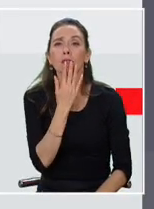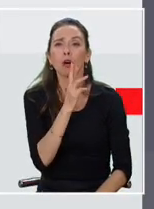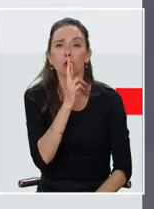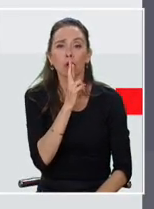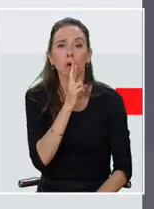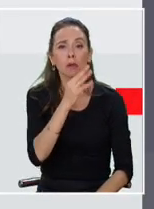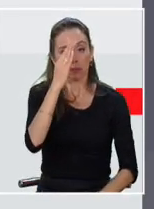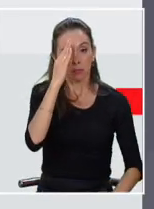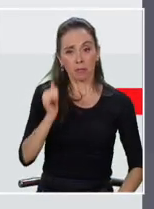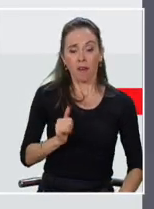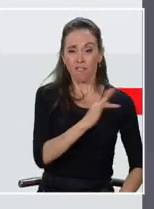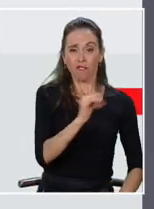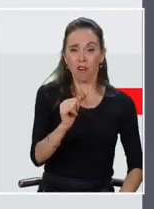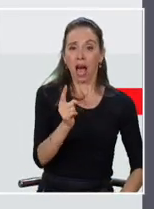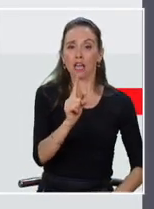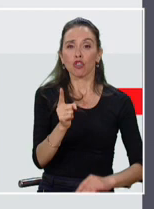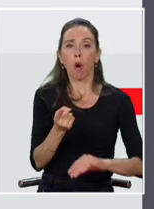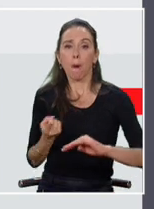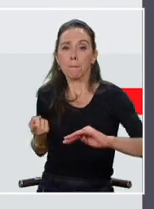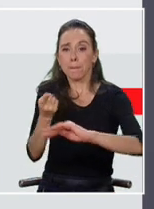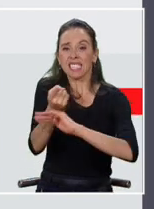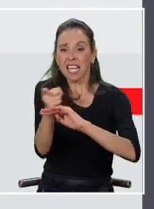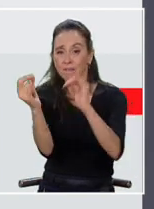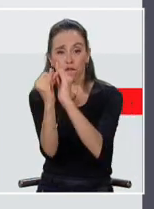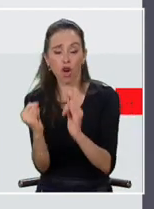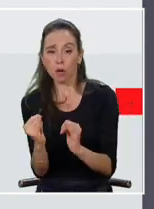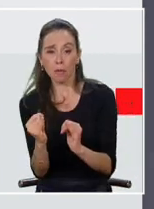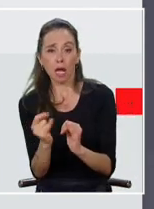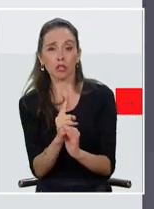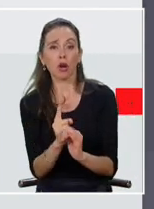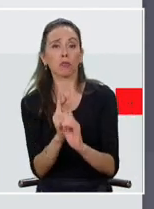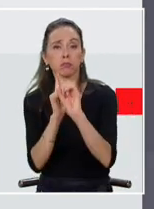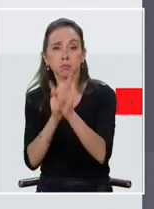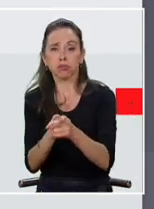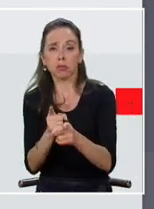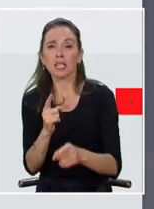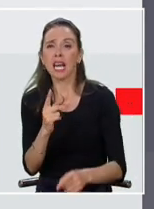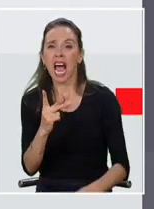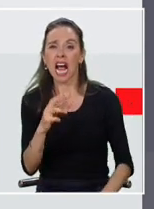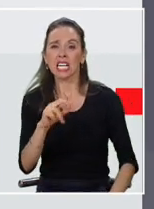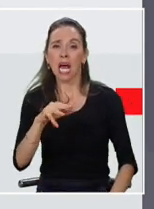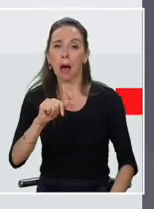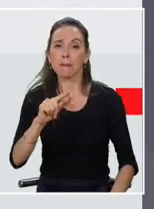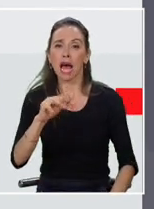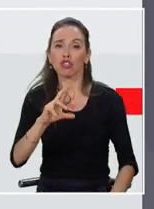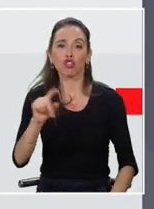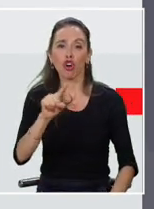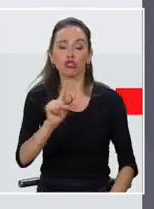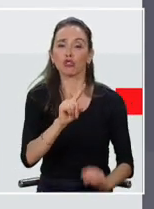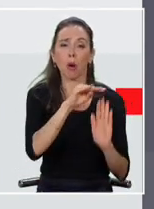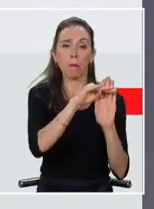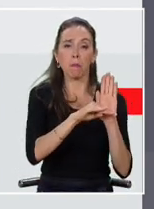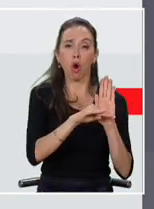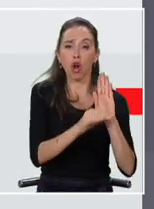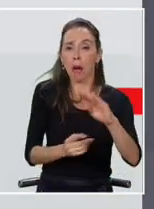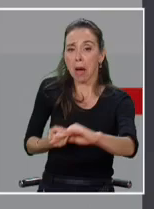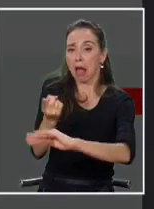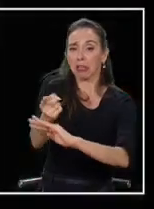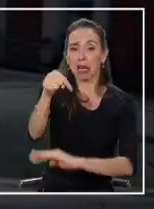Nuestras Fuerzas Armadas no usan misiles de este tipo. No hubo misiones de combate en Kramatorsk y ninguna ha sido programada para hoy.